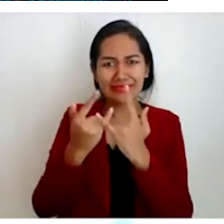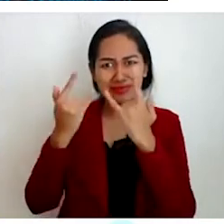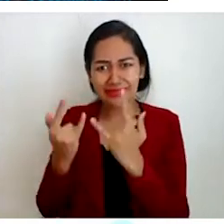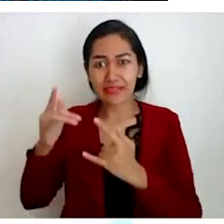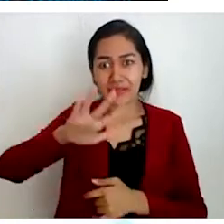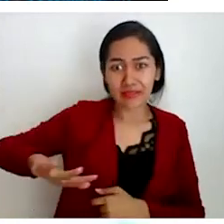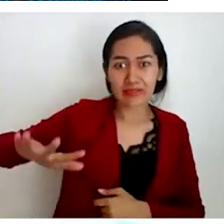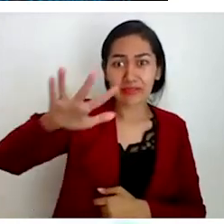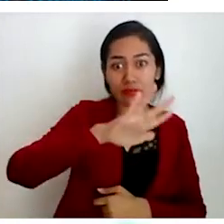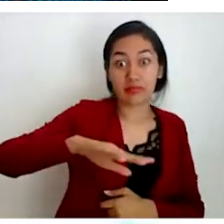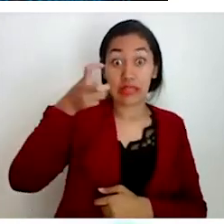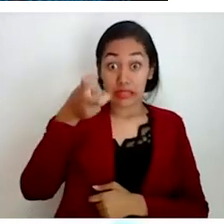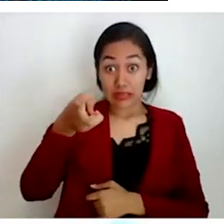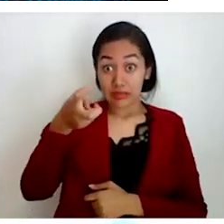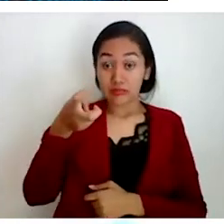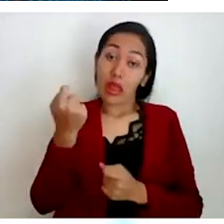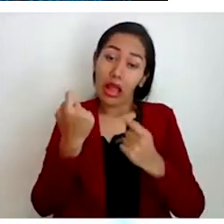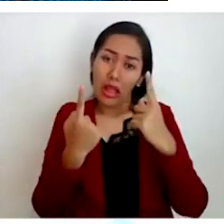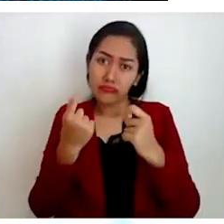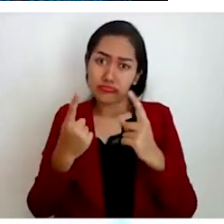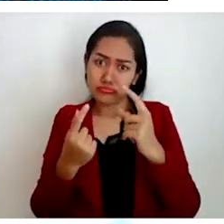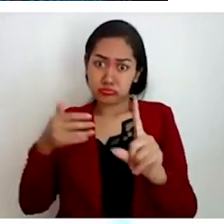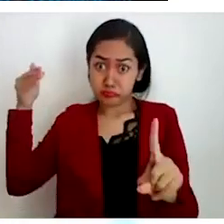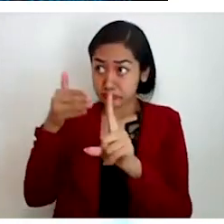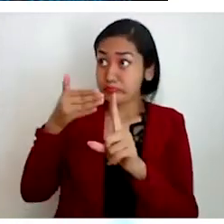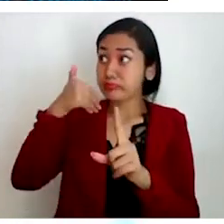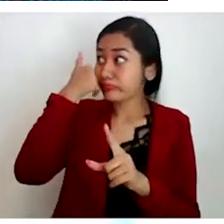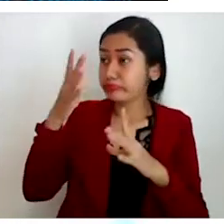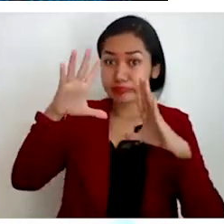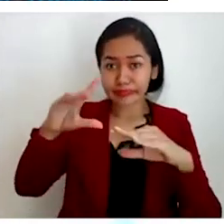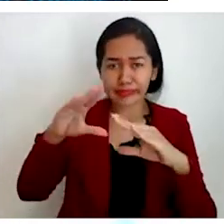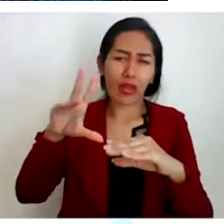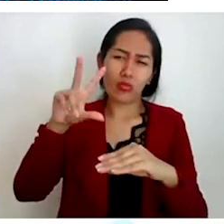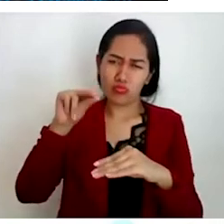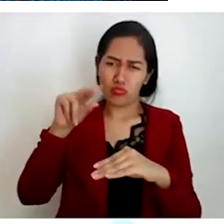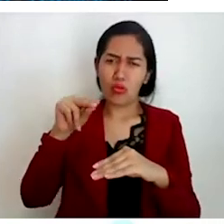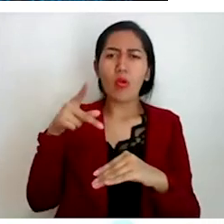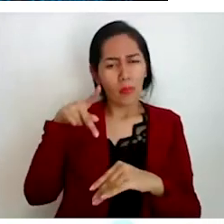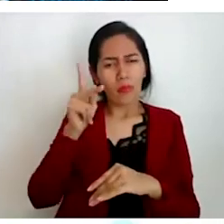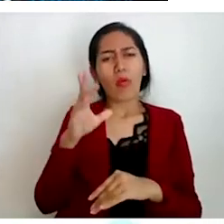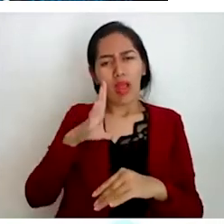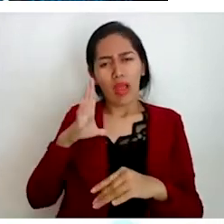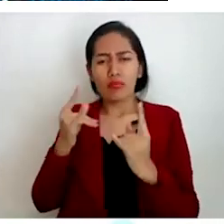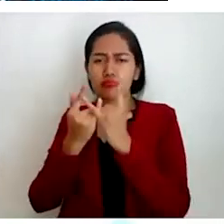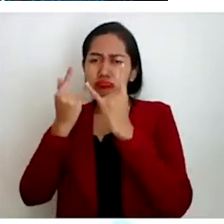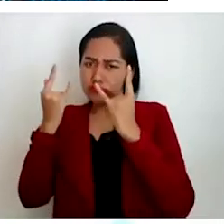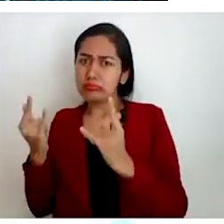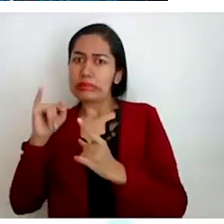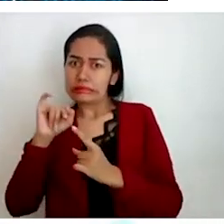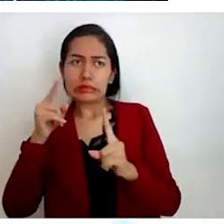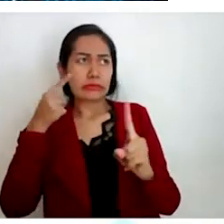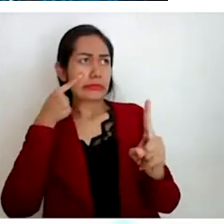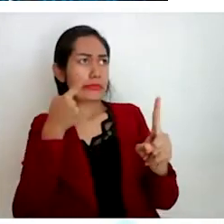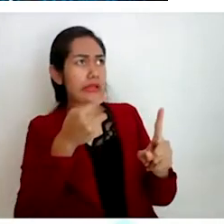propósito didáctico. O sea, la de Luis Buñuel sí. Luis Buñuel estuvo siempre interesado por